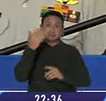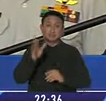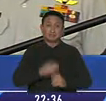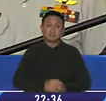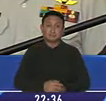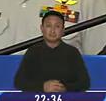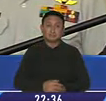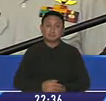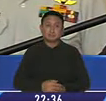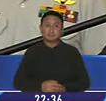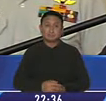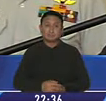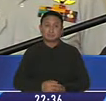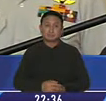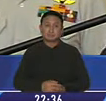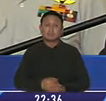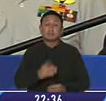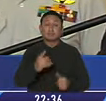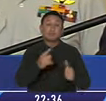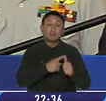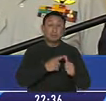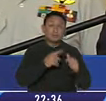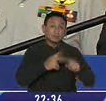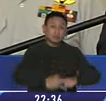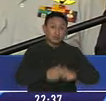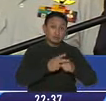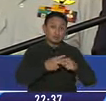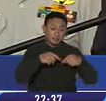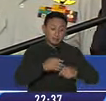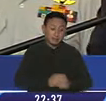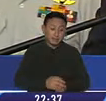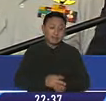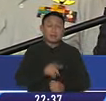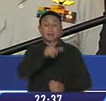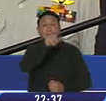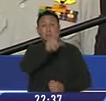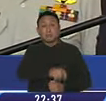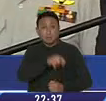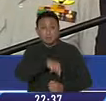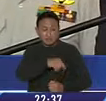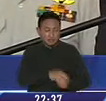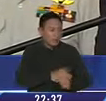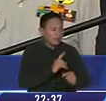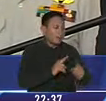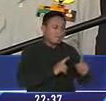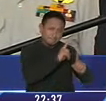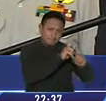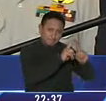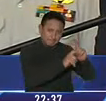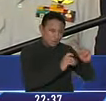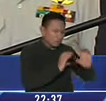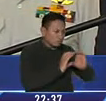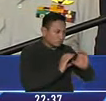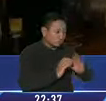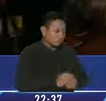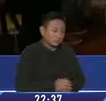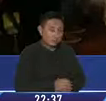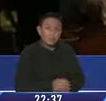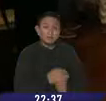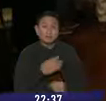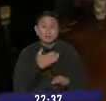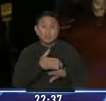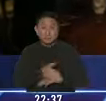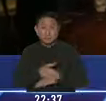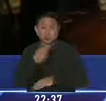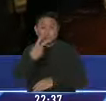Y en primer lugar voy a comenzar a conversar con los usuarios, recorrer el hospital. Fue